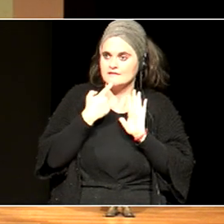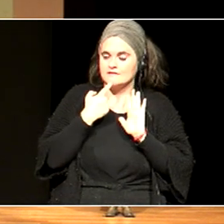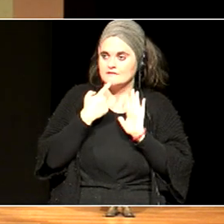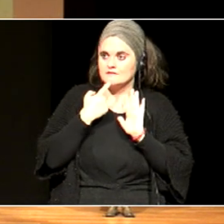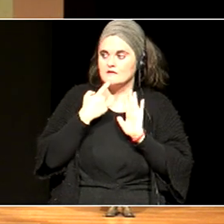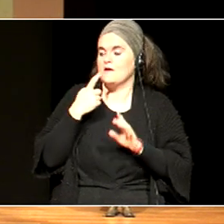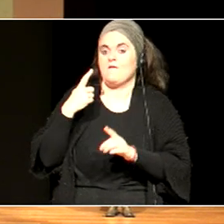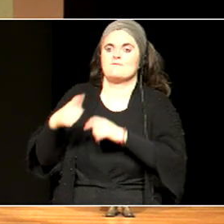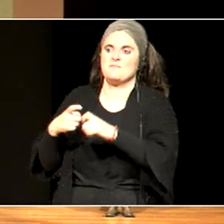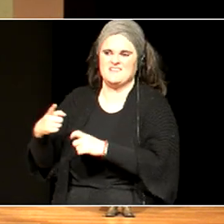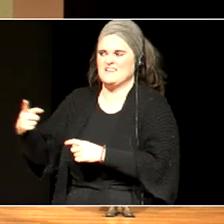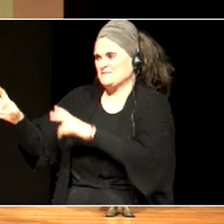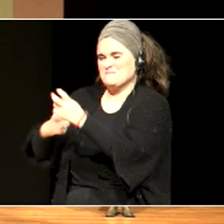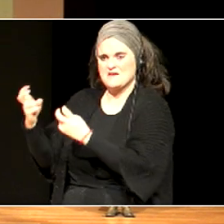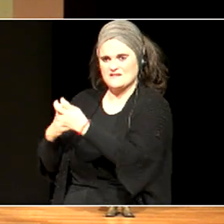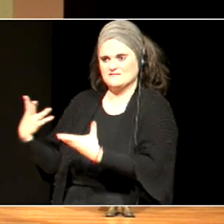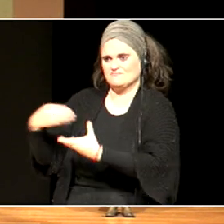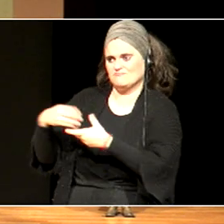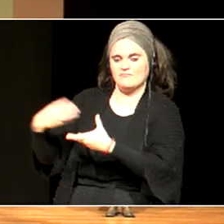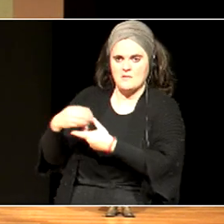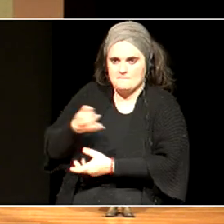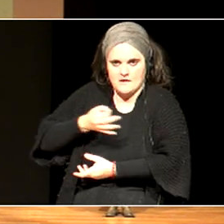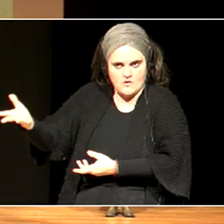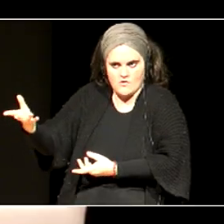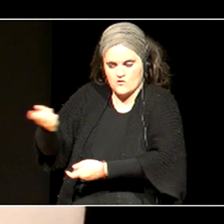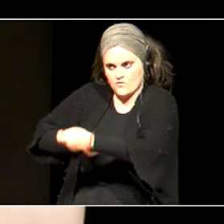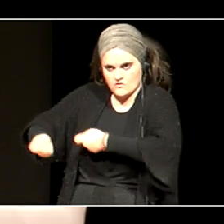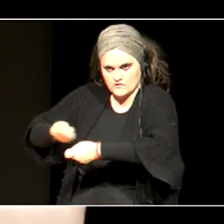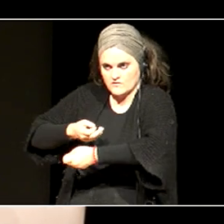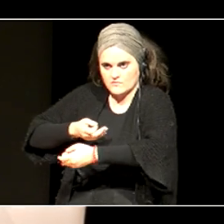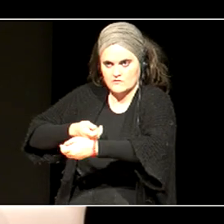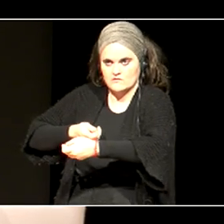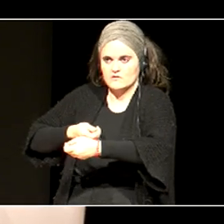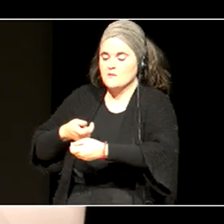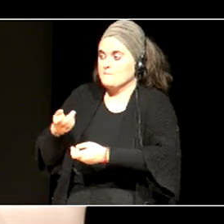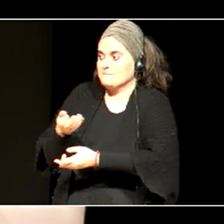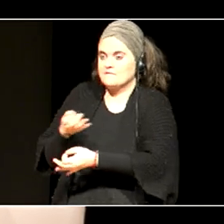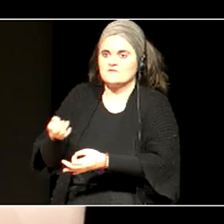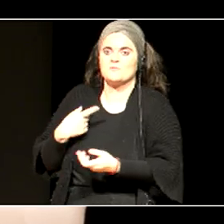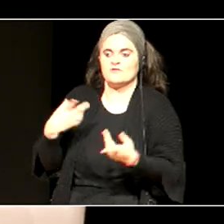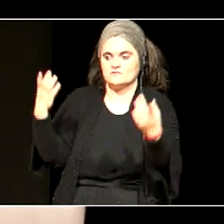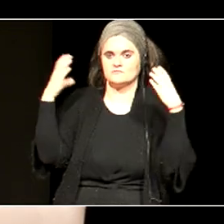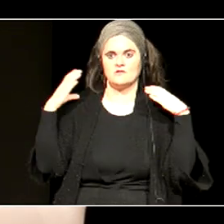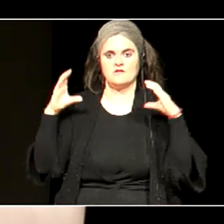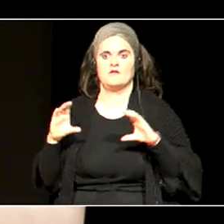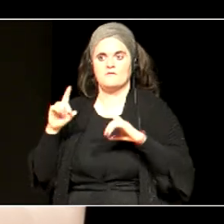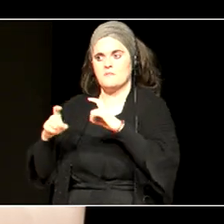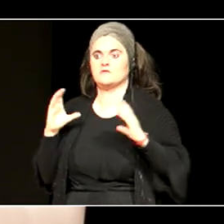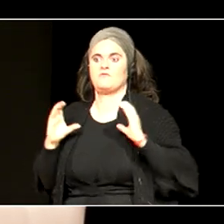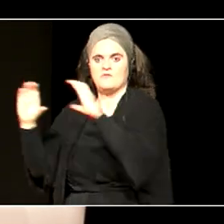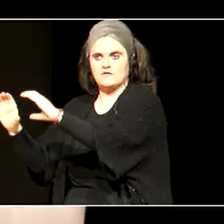mejor todo por supuesto bienvenidas sean y la coordinación pero no carguemos la responsabilidad de las familias porque ya tienen bastante